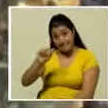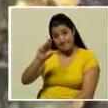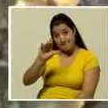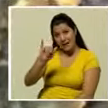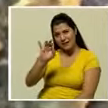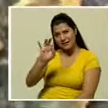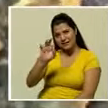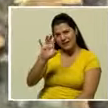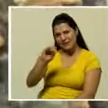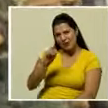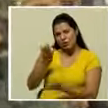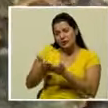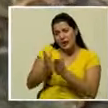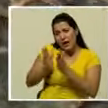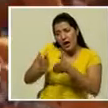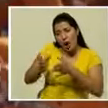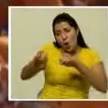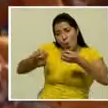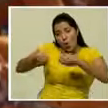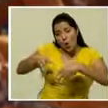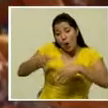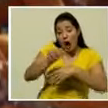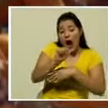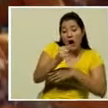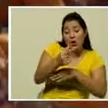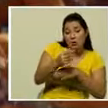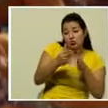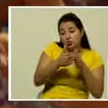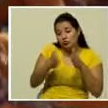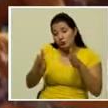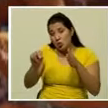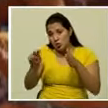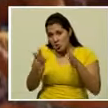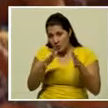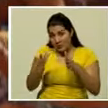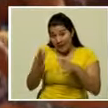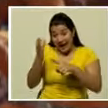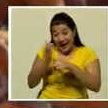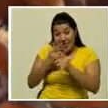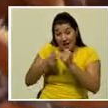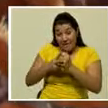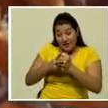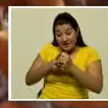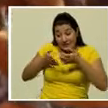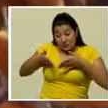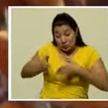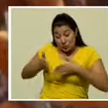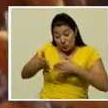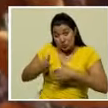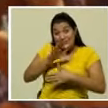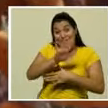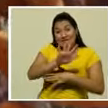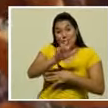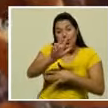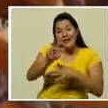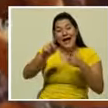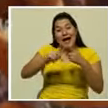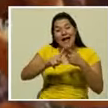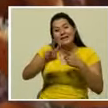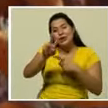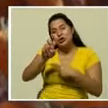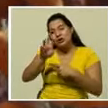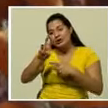entre agosto y noviembre. En cada anidada pone entre 53 y 206 huevos y el